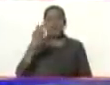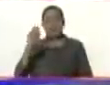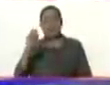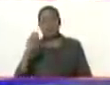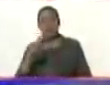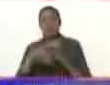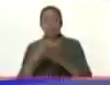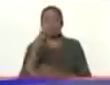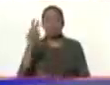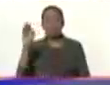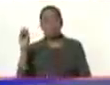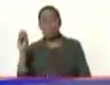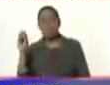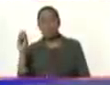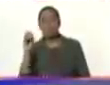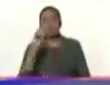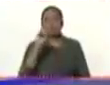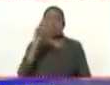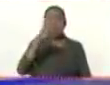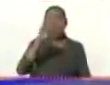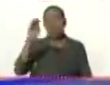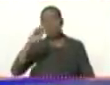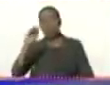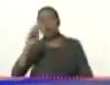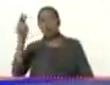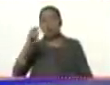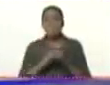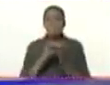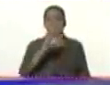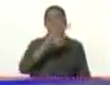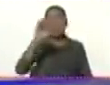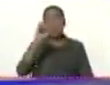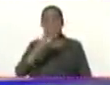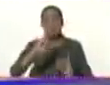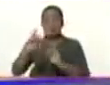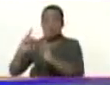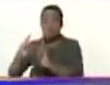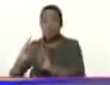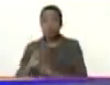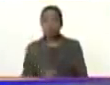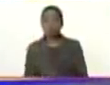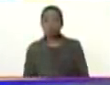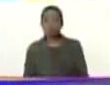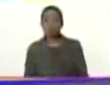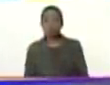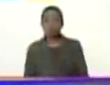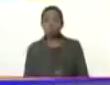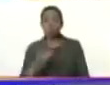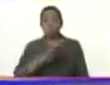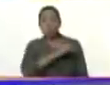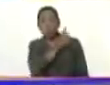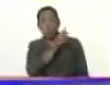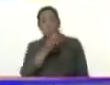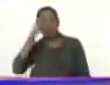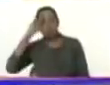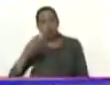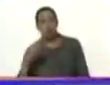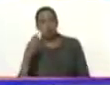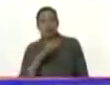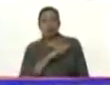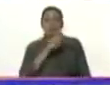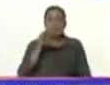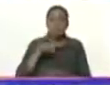el 2040, en el 2050, ustedes serán los generales y almirantes de la